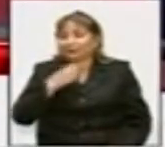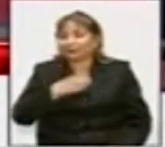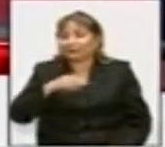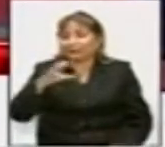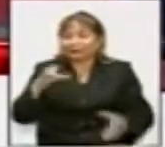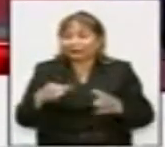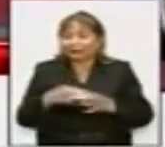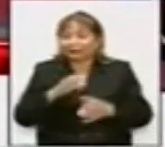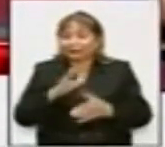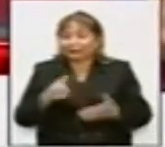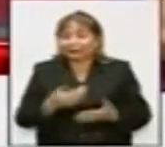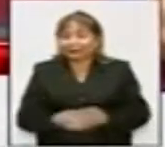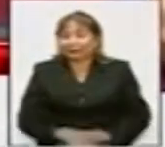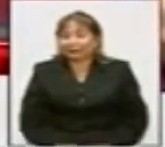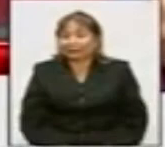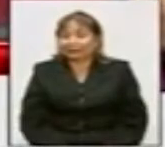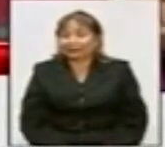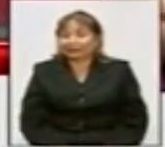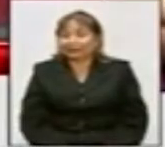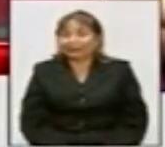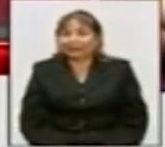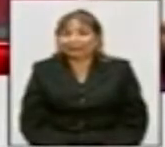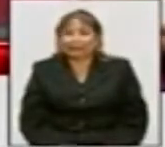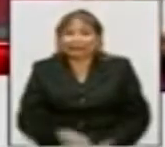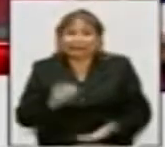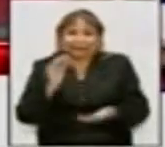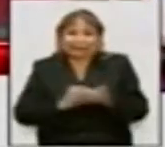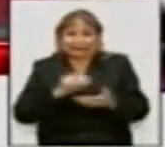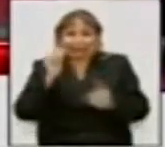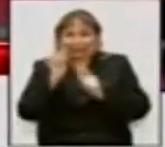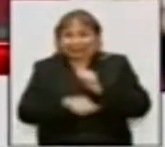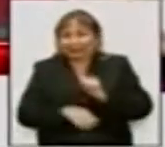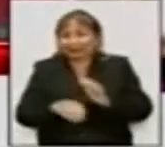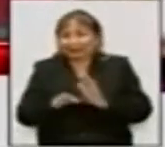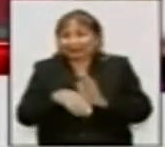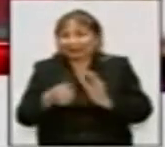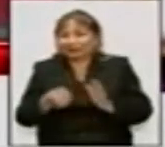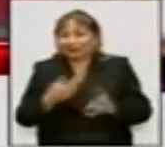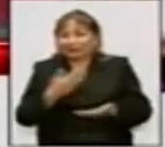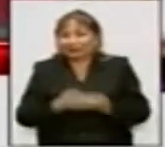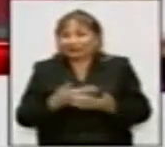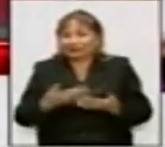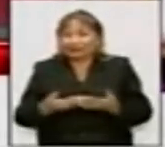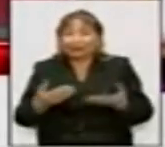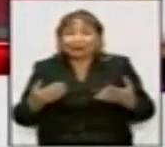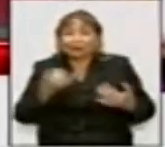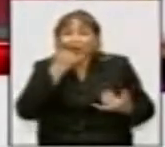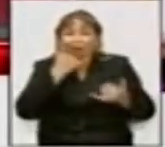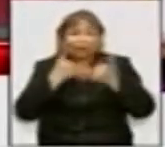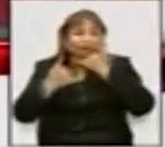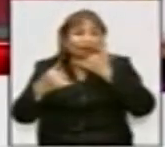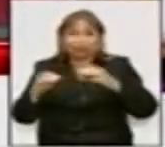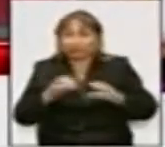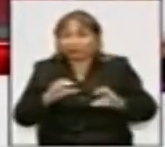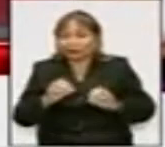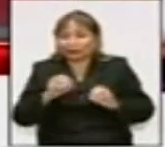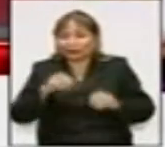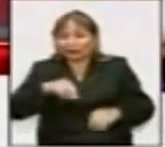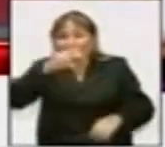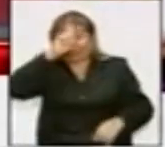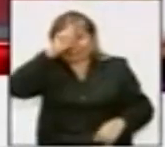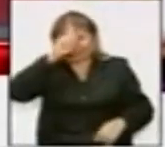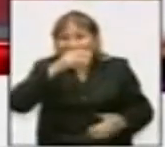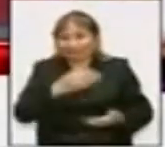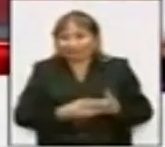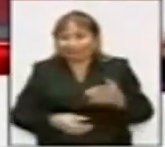porque grande no se sintiera peor que el otro esto revienta porque ha ocurrido algo muy grave en el país y es